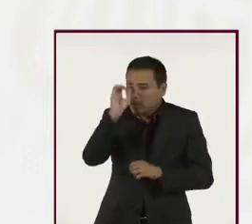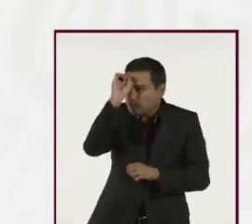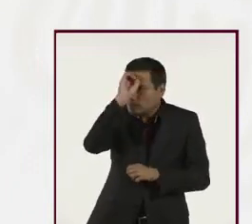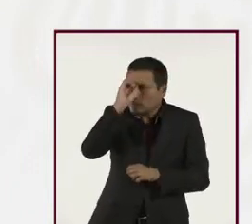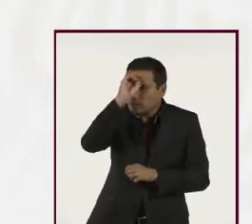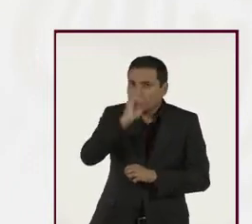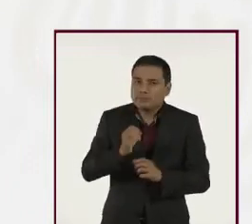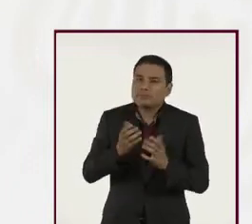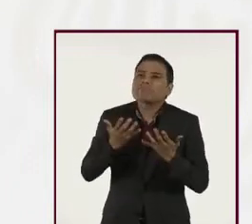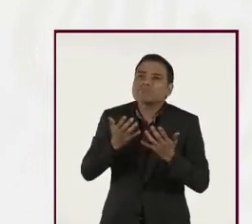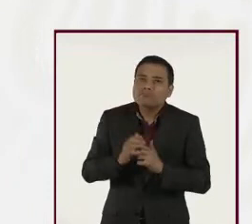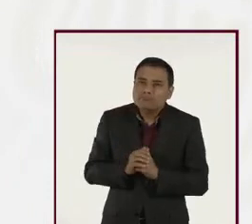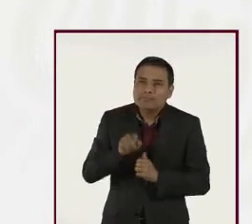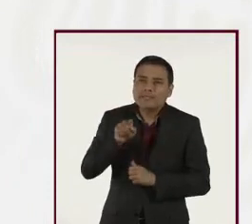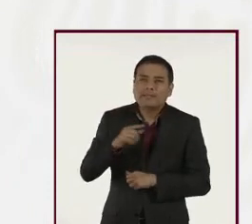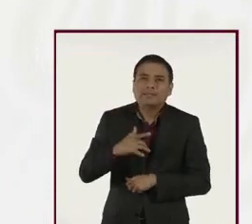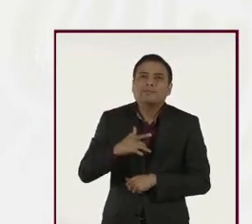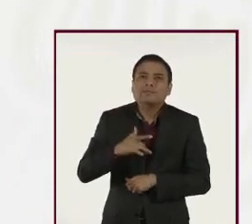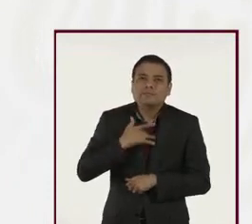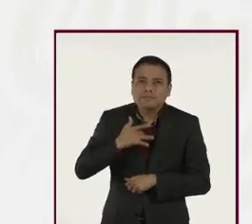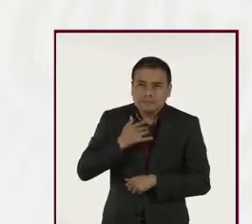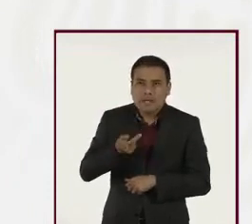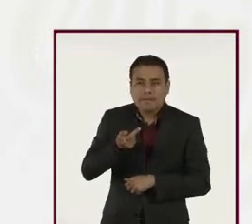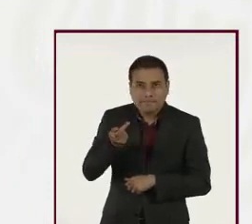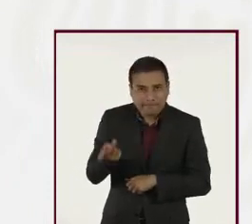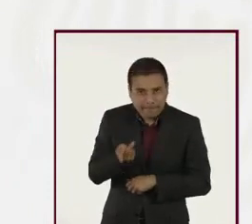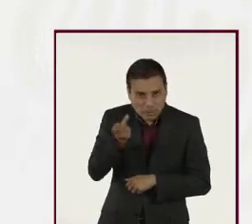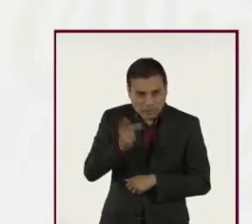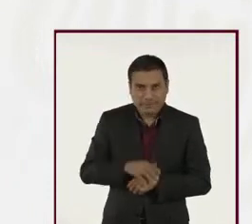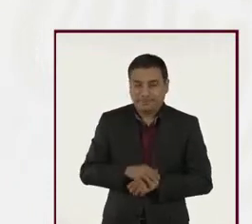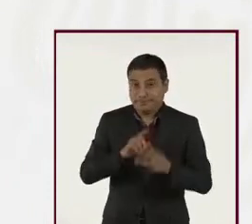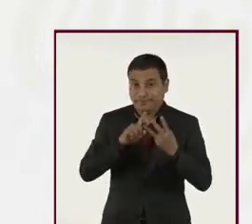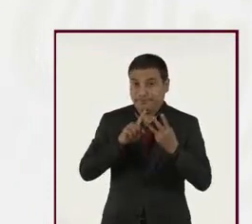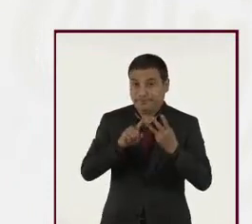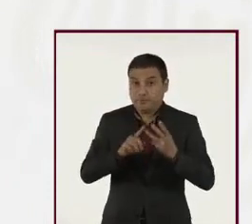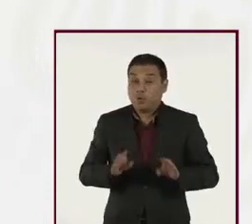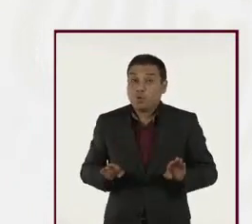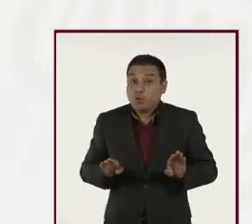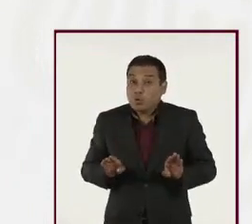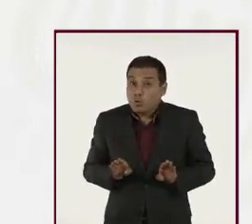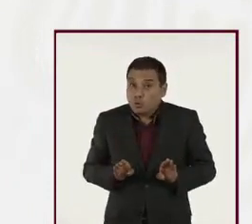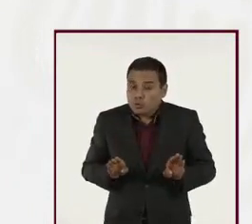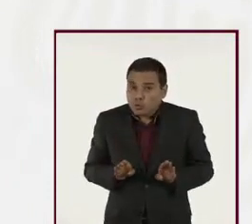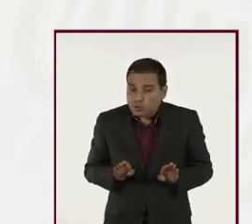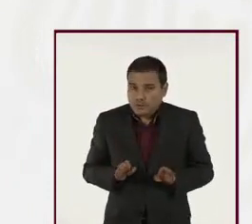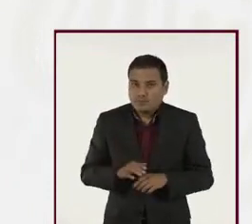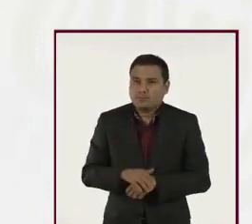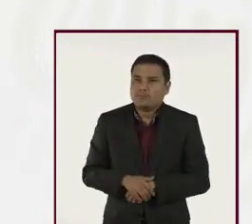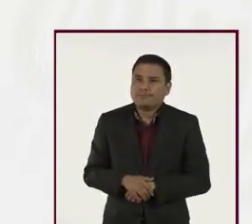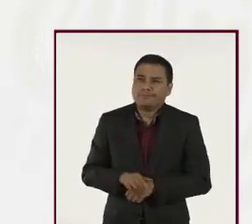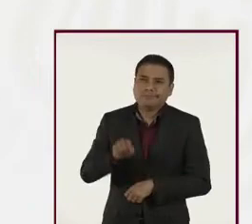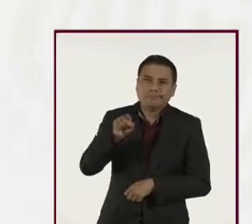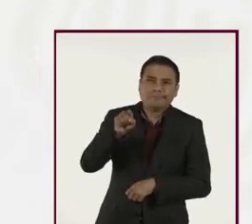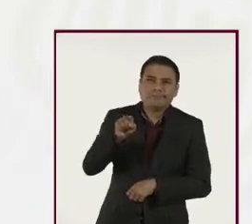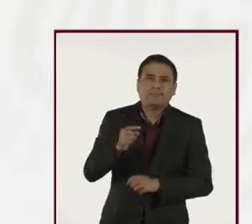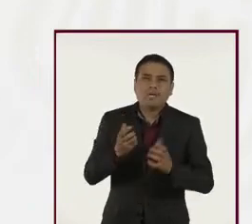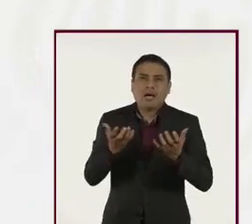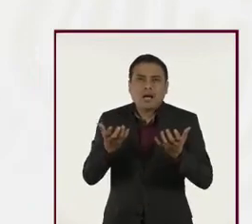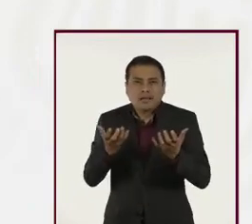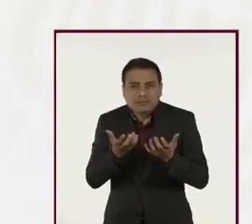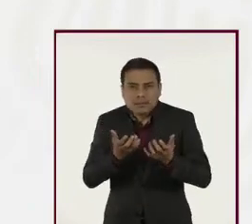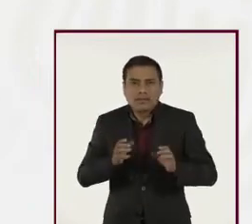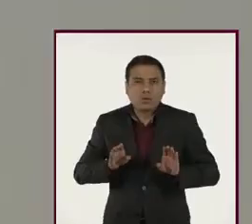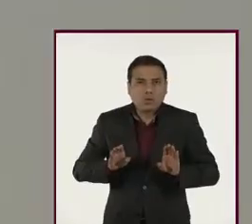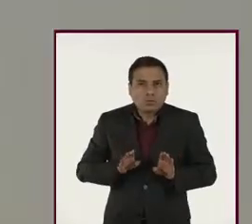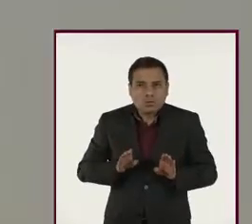la imagen de su cuerpo y finalmente la parte conductual, es decir, qué conductas, qué actitudes ha llegado a